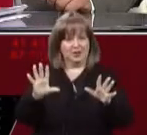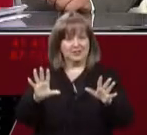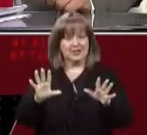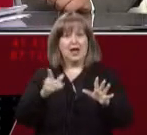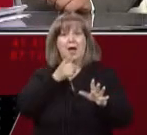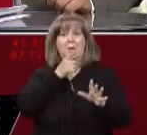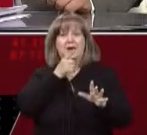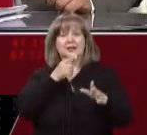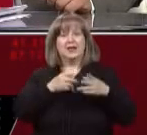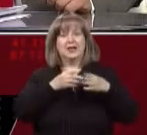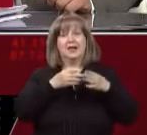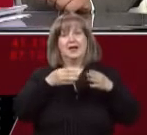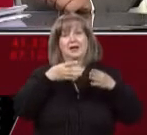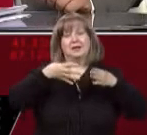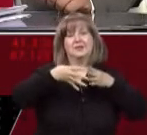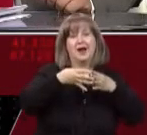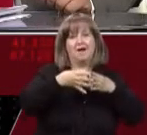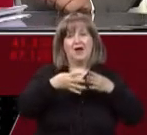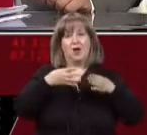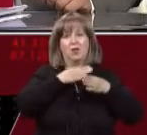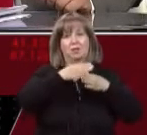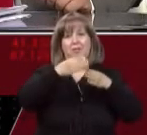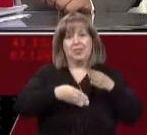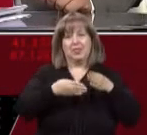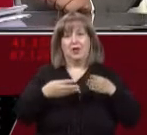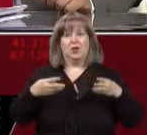que canales muy cortados muchas veces. Sí. Pero de todos modos,